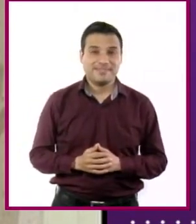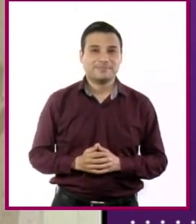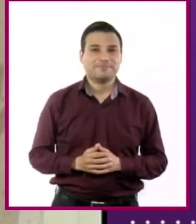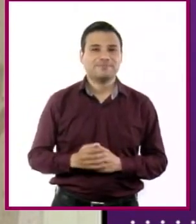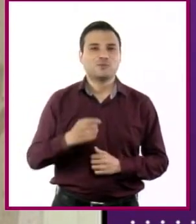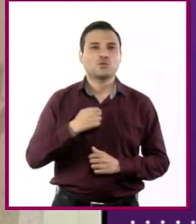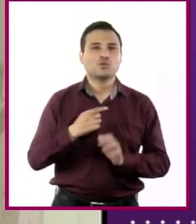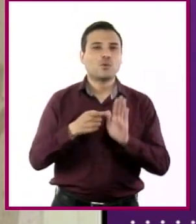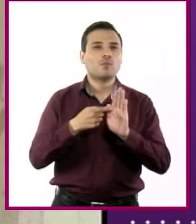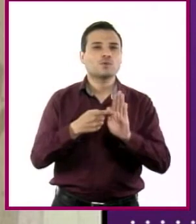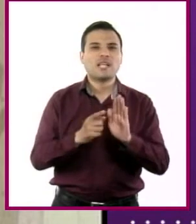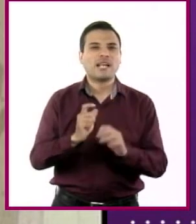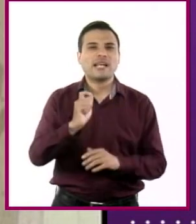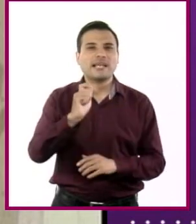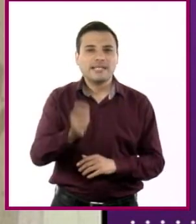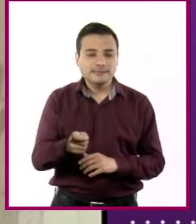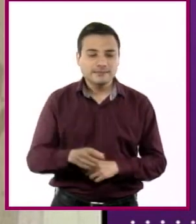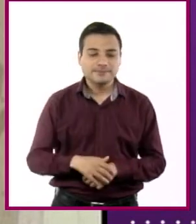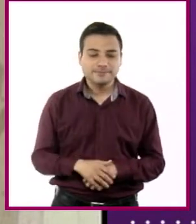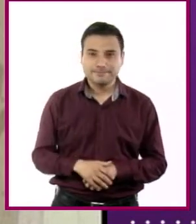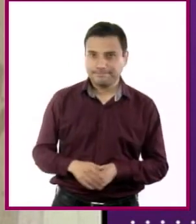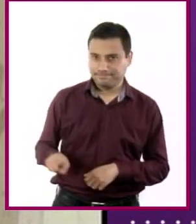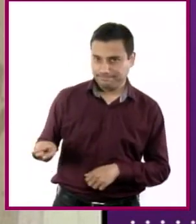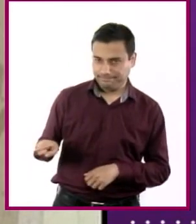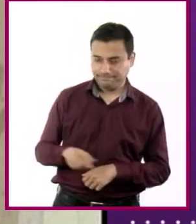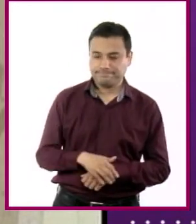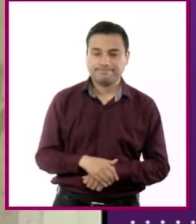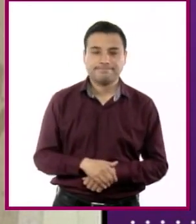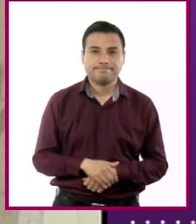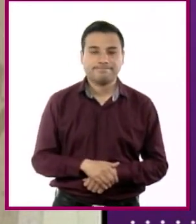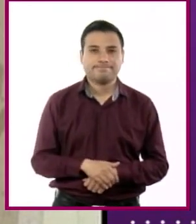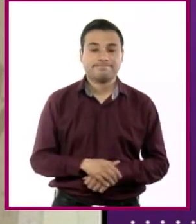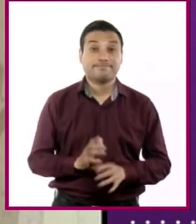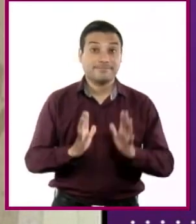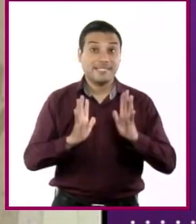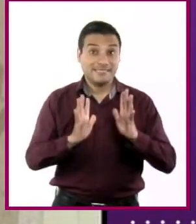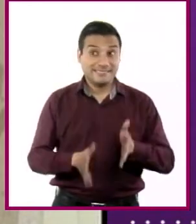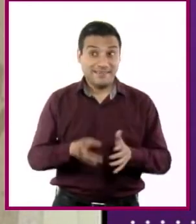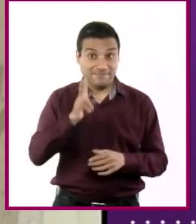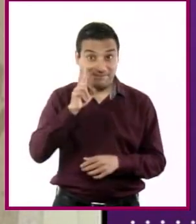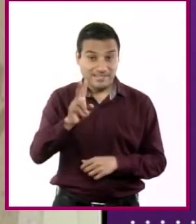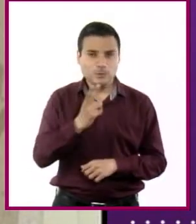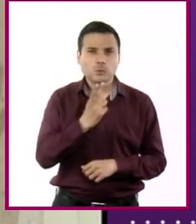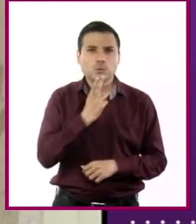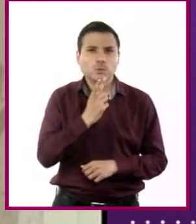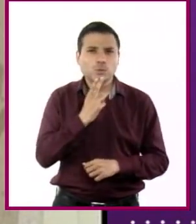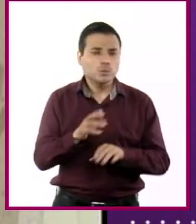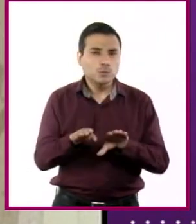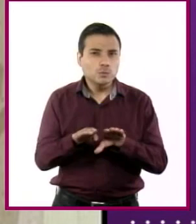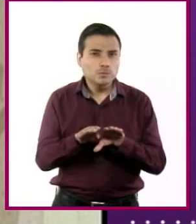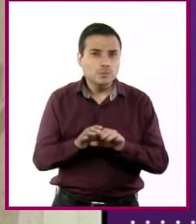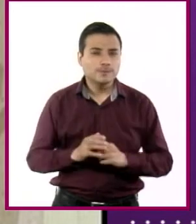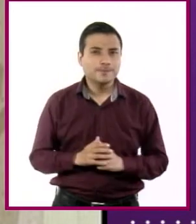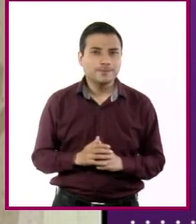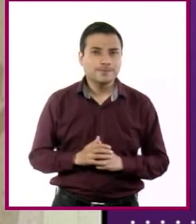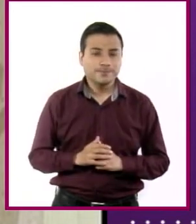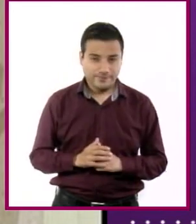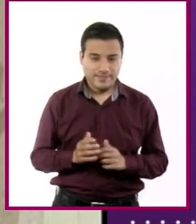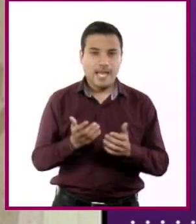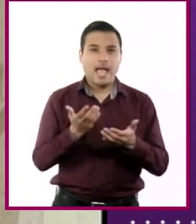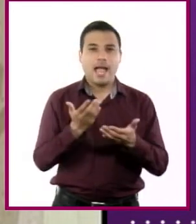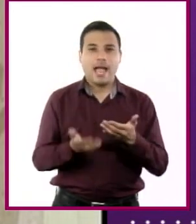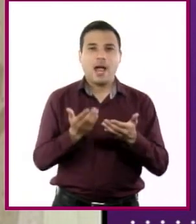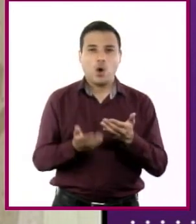mostrarte los usos de las formas be going to y will. ¿Te fijaste cómo utilizamos estas formas del futuro? Hasta ahora